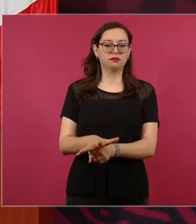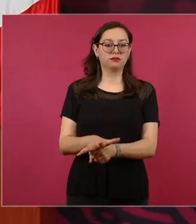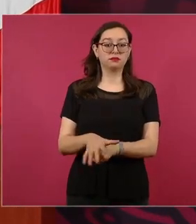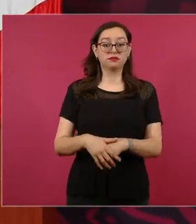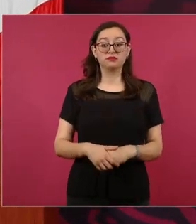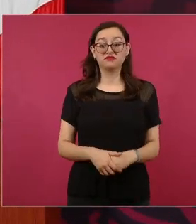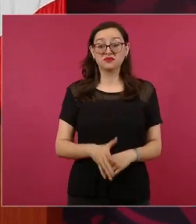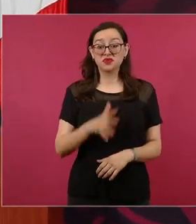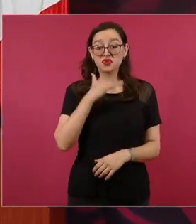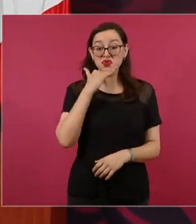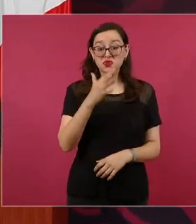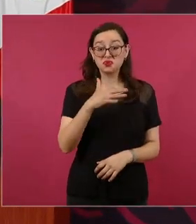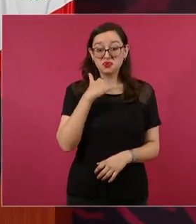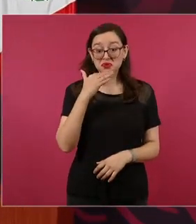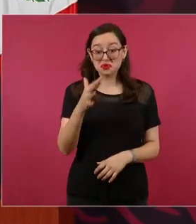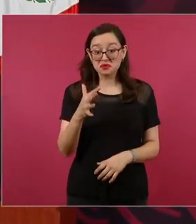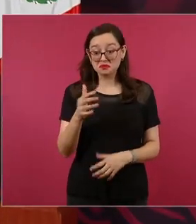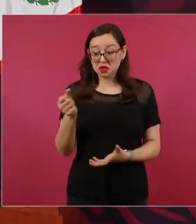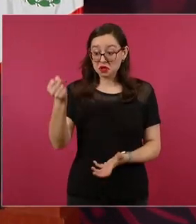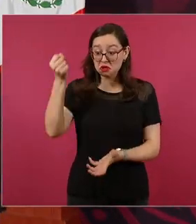Si hay corrupción, el presupuesto